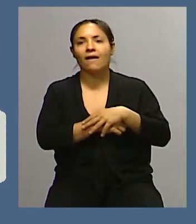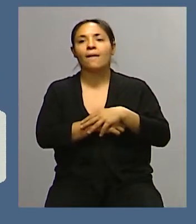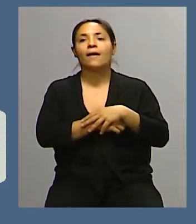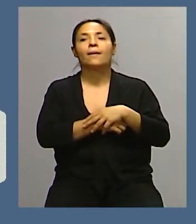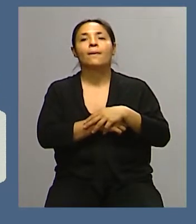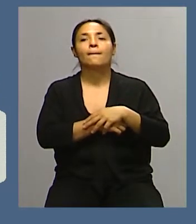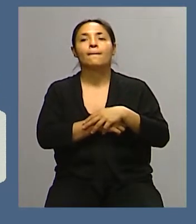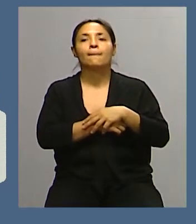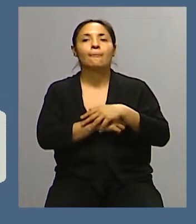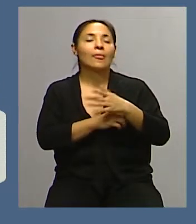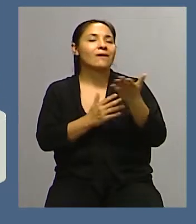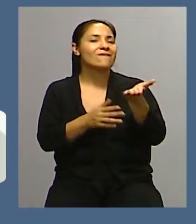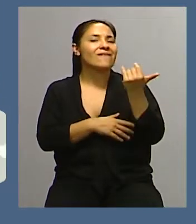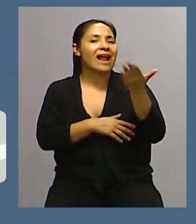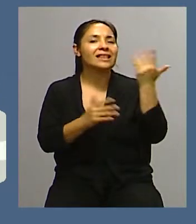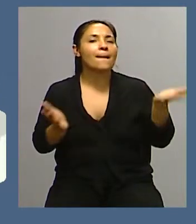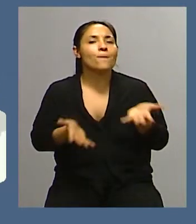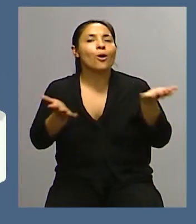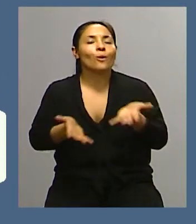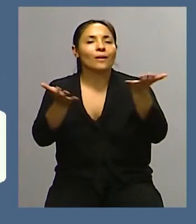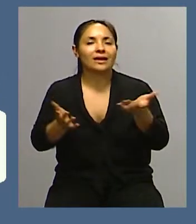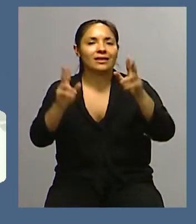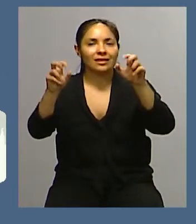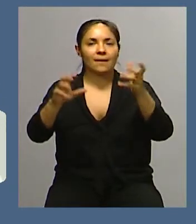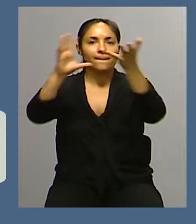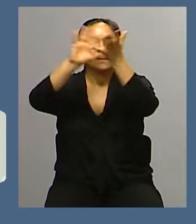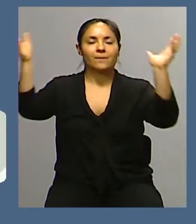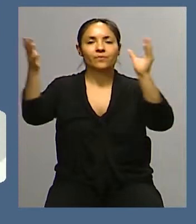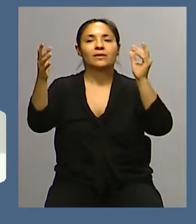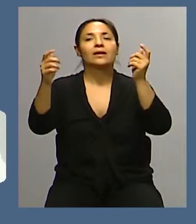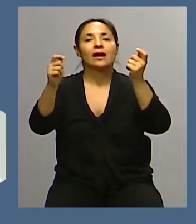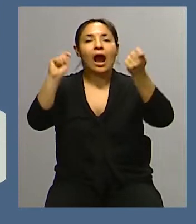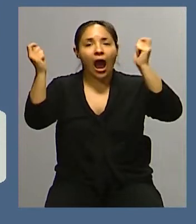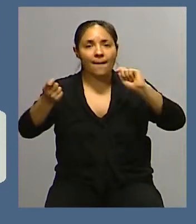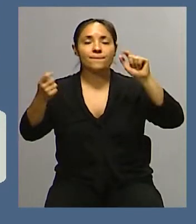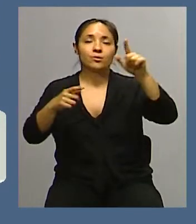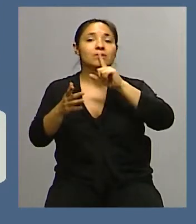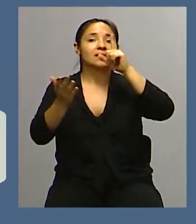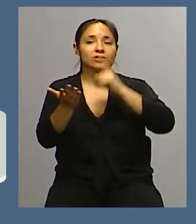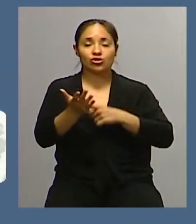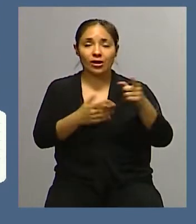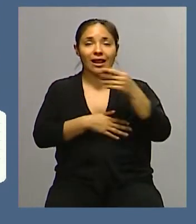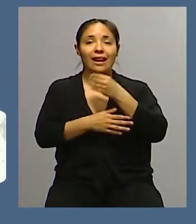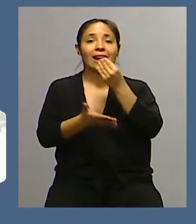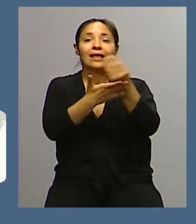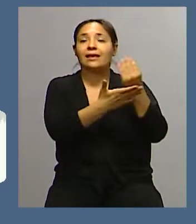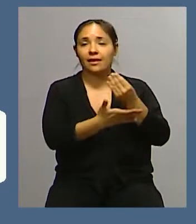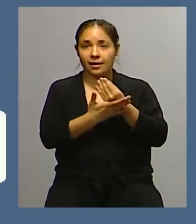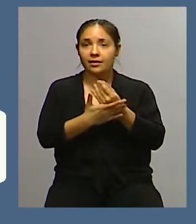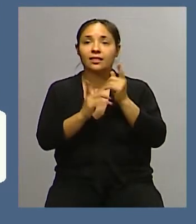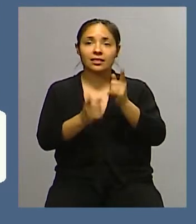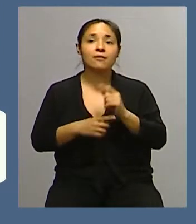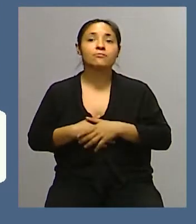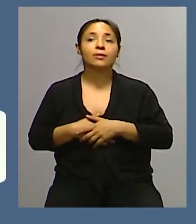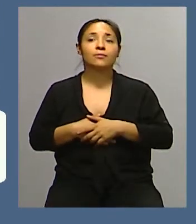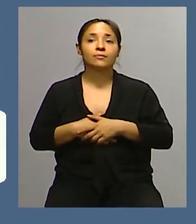decir inmovilidad frente al tema del cambio climático y de las acciones que deben tomar los líderes, sino una movilidad que tal vez